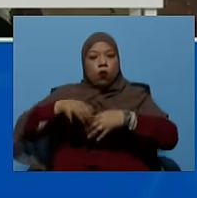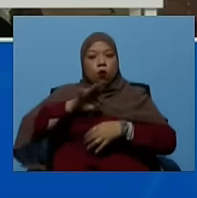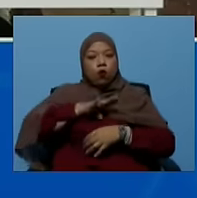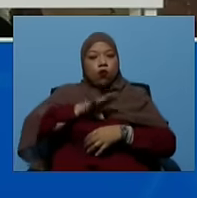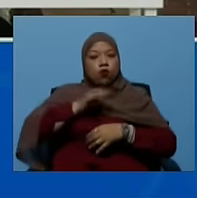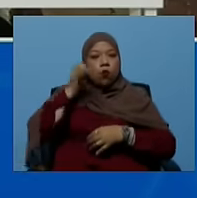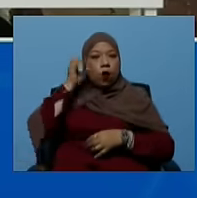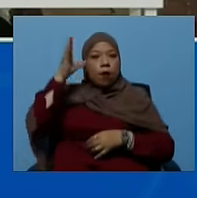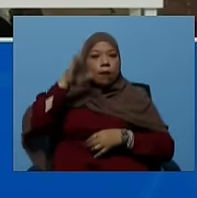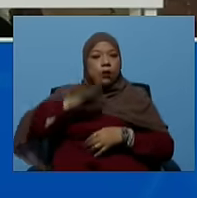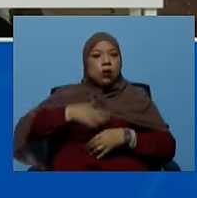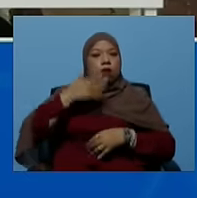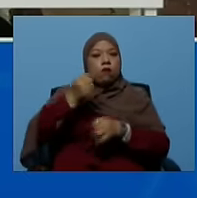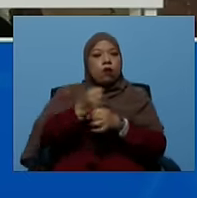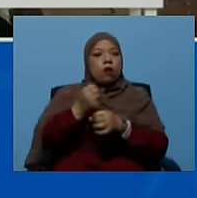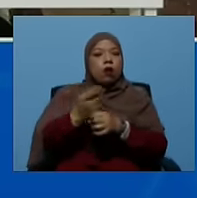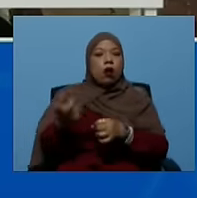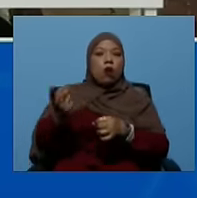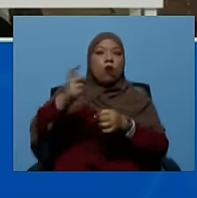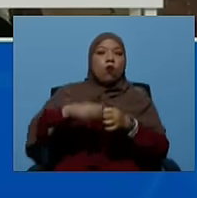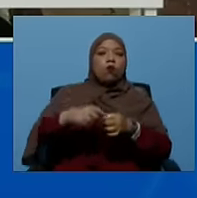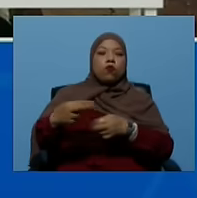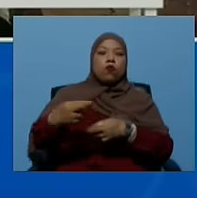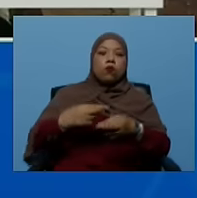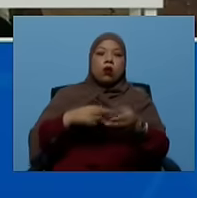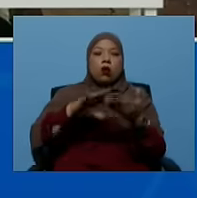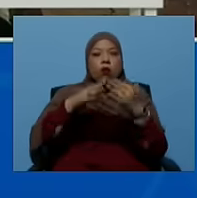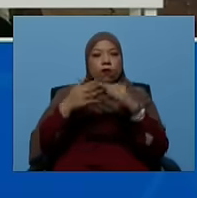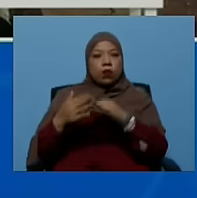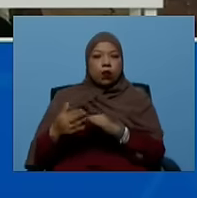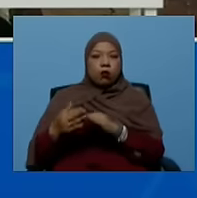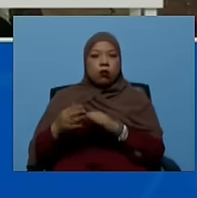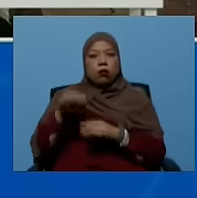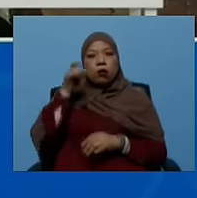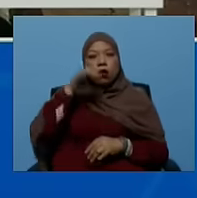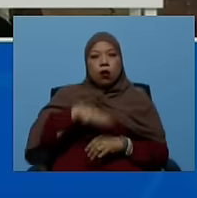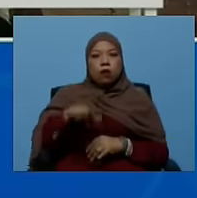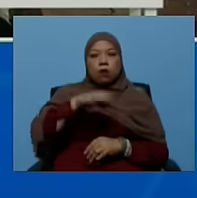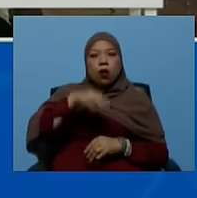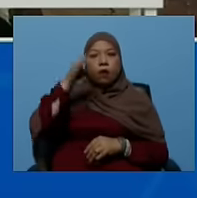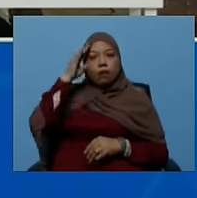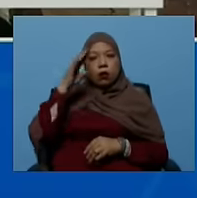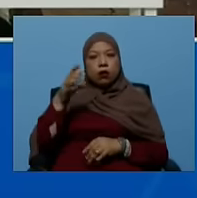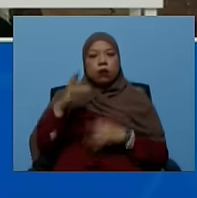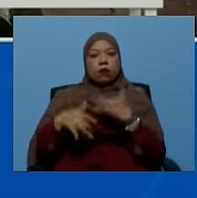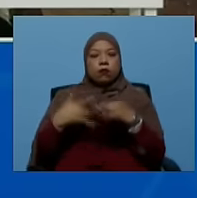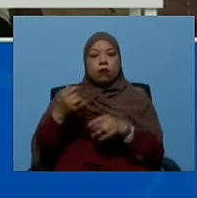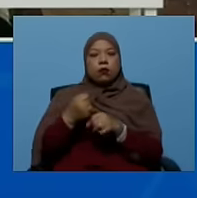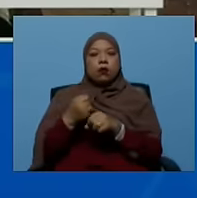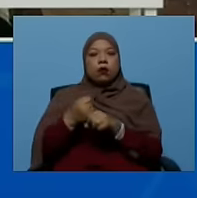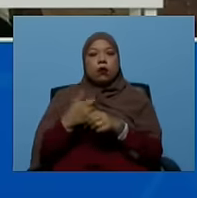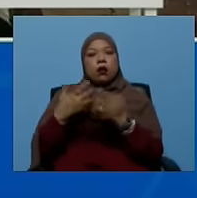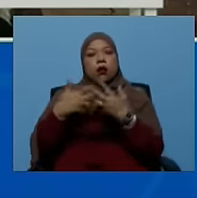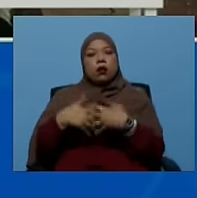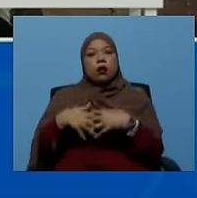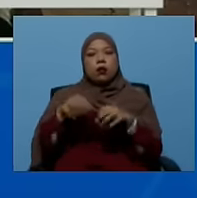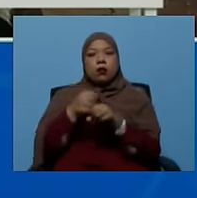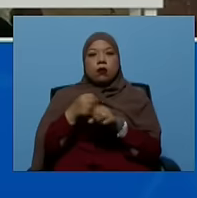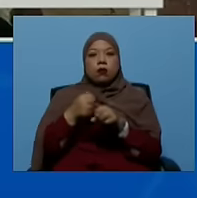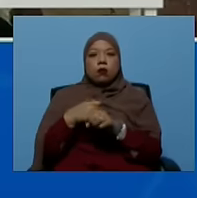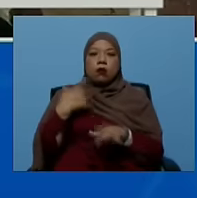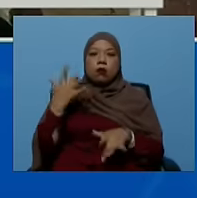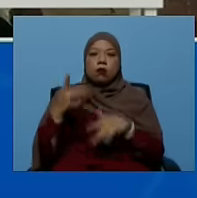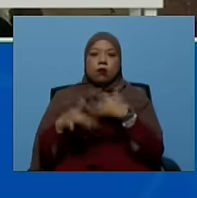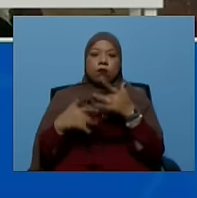de trabajo verdad la combinación del poder popular el poder militar y la acción de empresas que vienen a reparar cosas